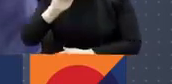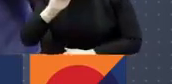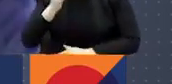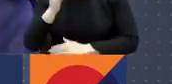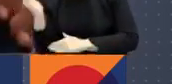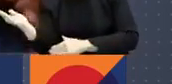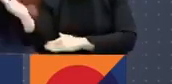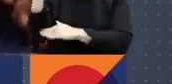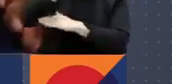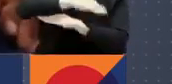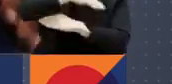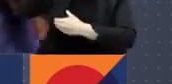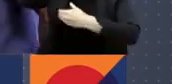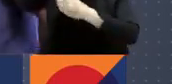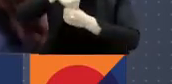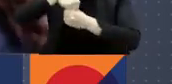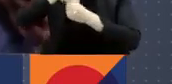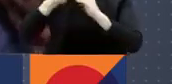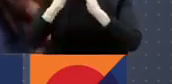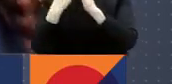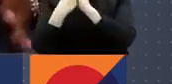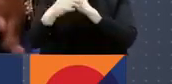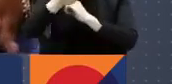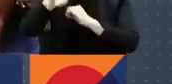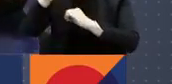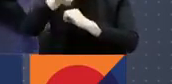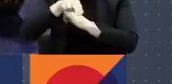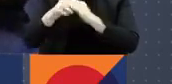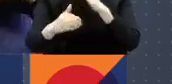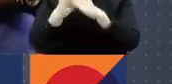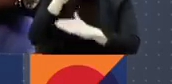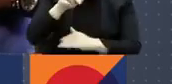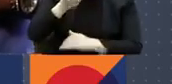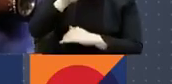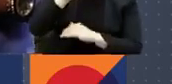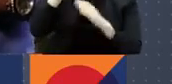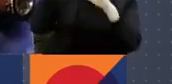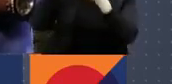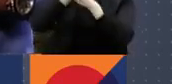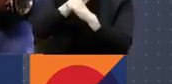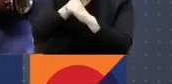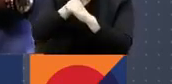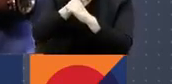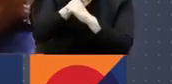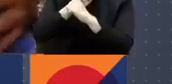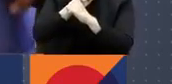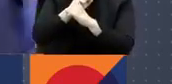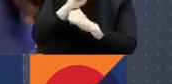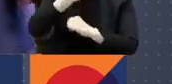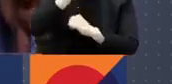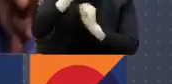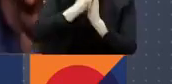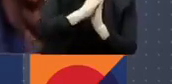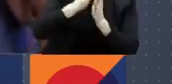al igual que en este momento desde las 8 de la noche hasta las 5 de la mañana del lunes 25 de abril. El toque de queda